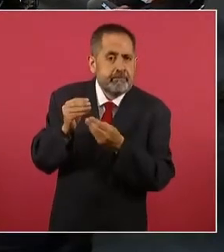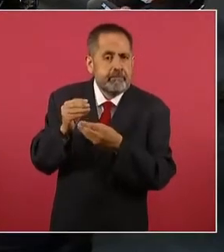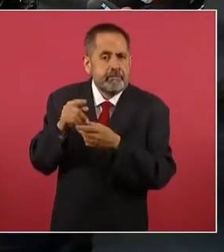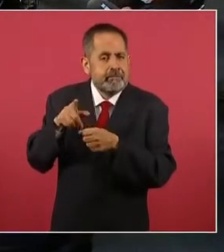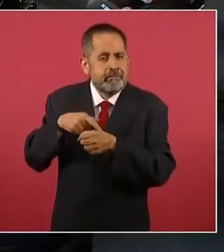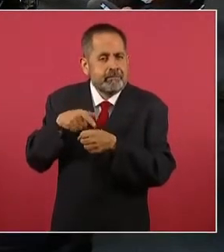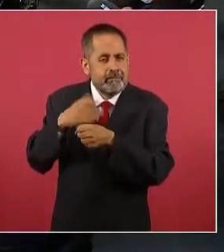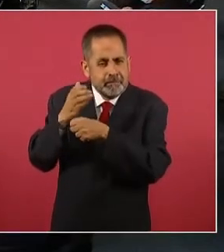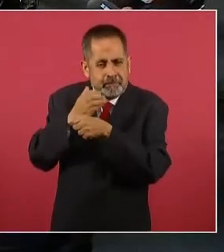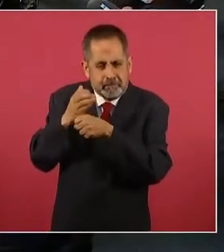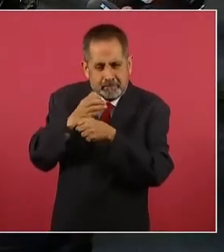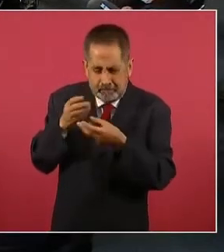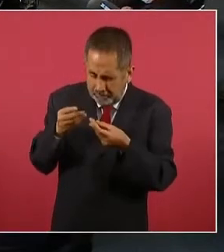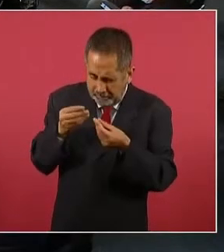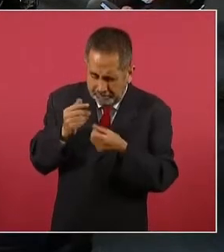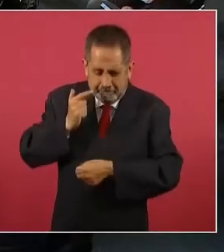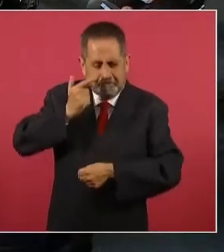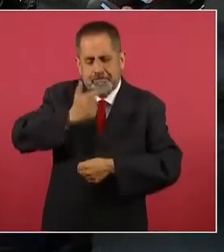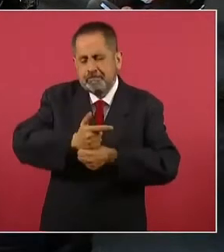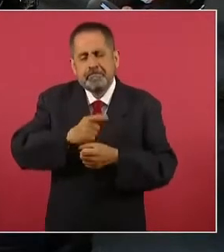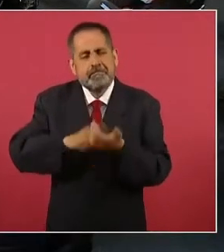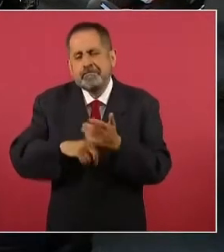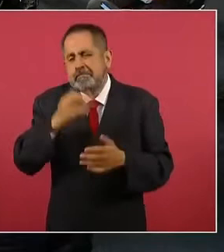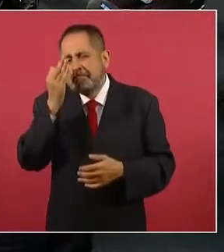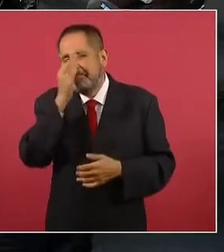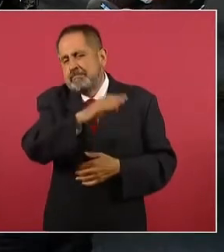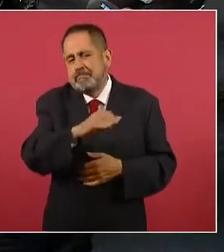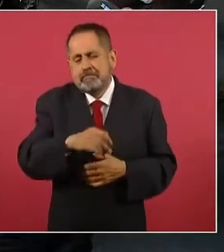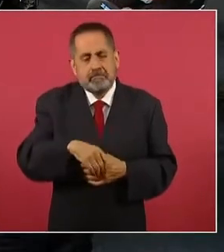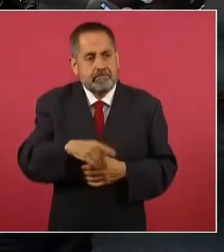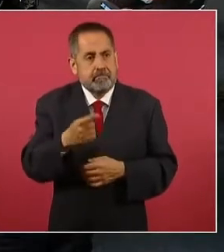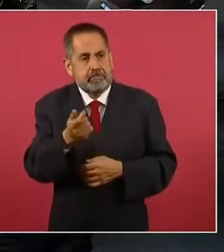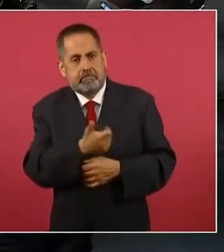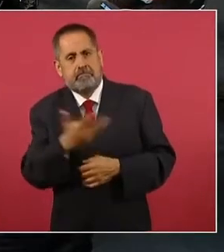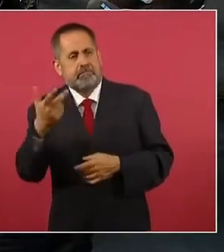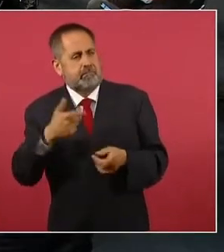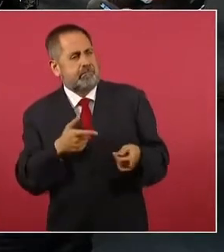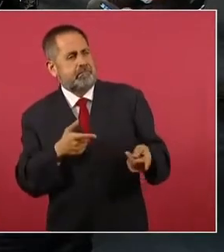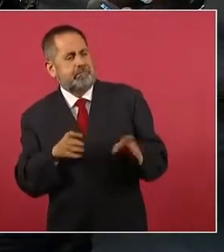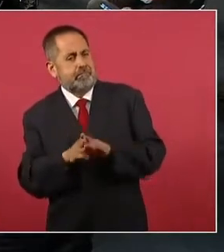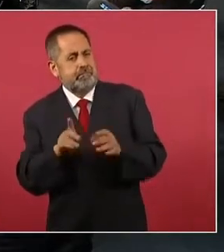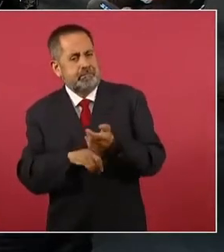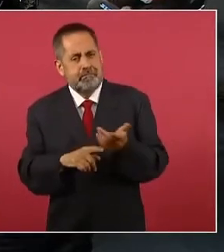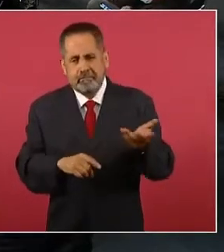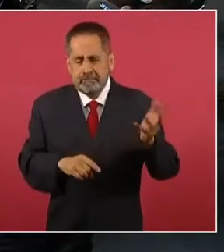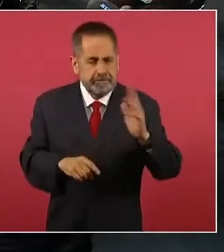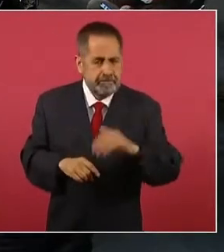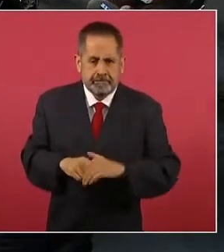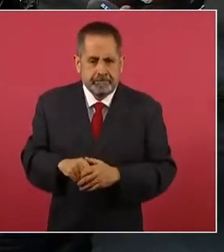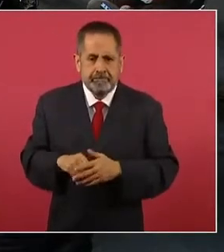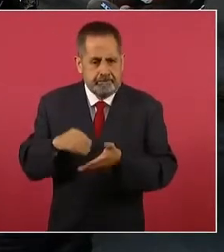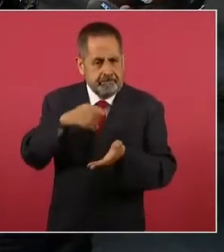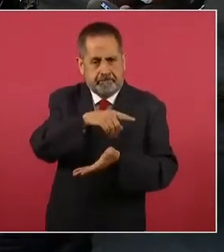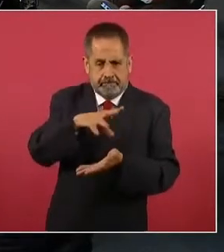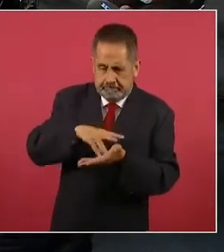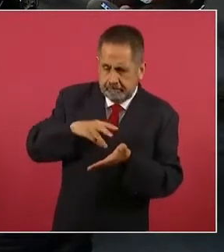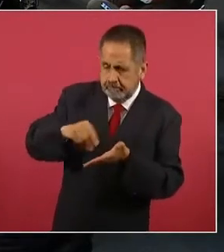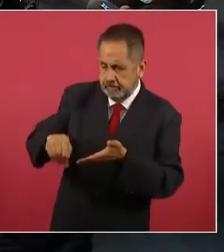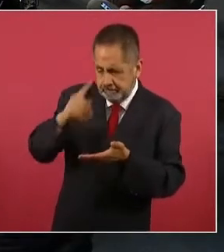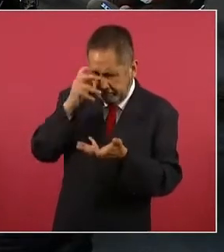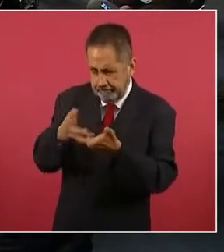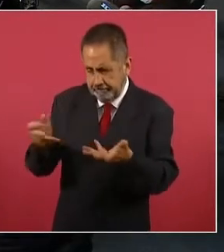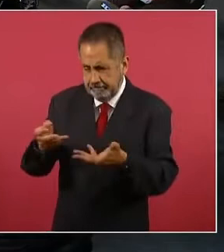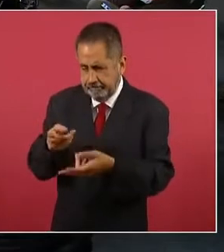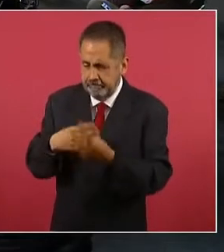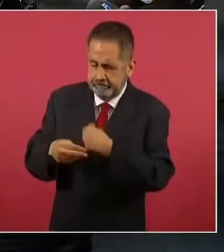y dicen que fácilmente se puede falsificar por el alto precio que está alcanzando los fertilizantes. Otro de los